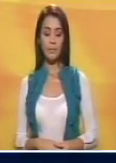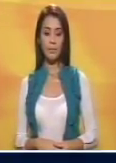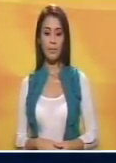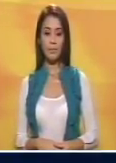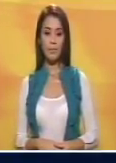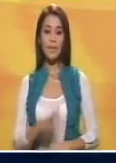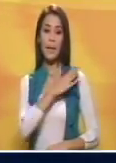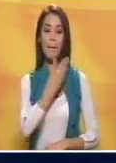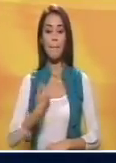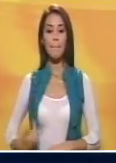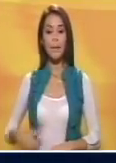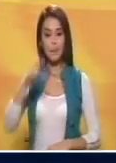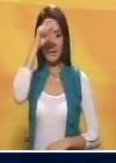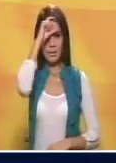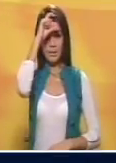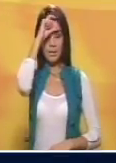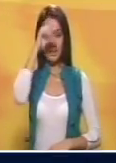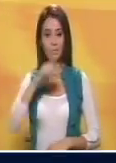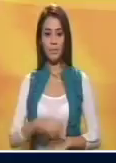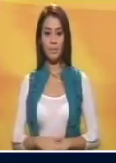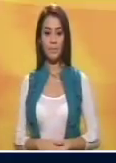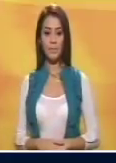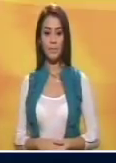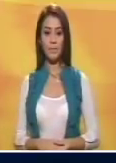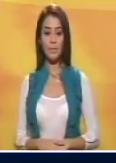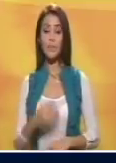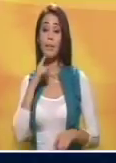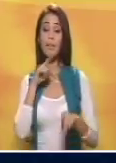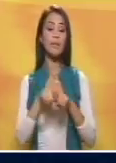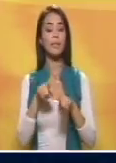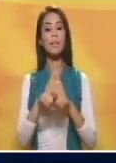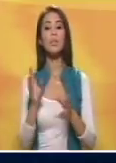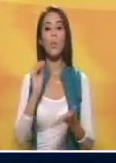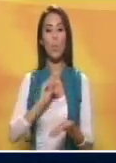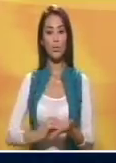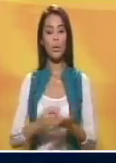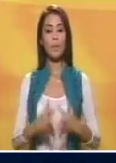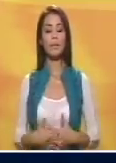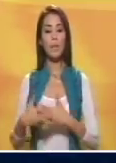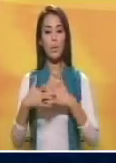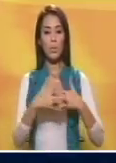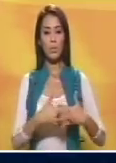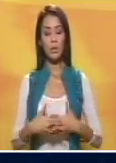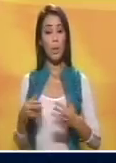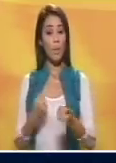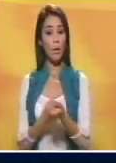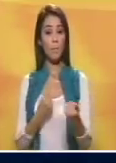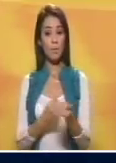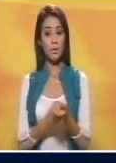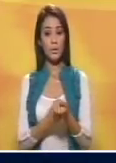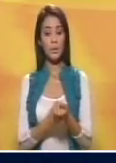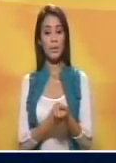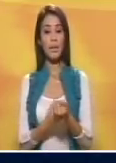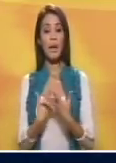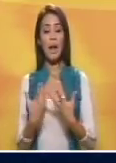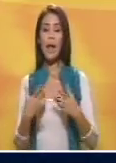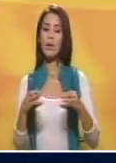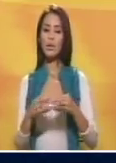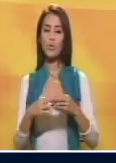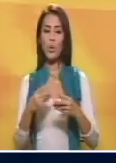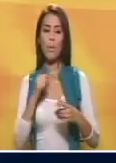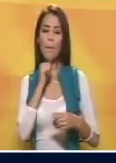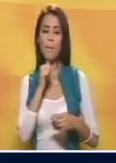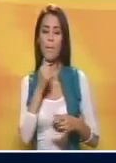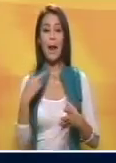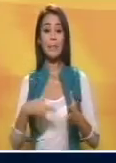El presidente de Turquía, Recep Tayyip Erdogan, criticó de nuevo a Estados Unidos por apoyar a las milicias kurdas en Siria